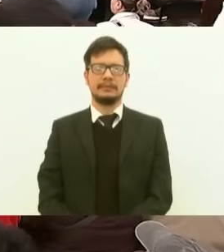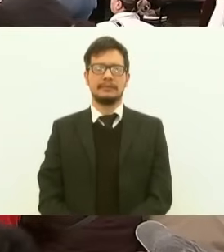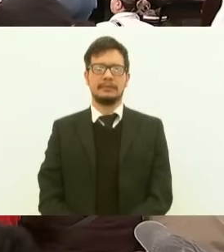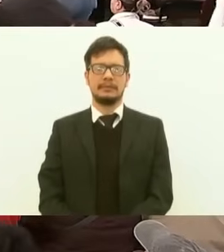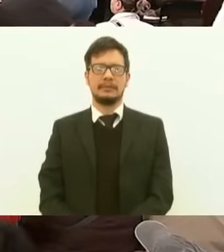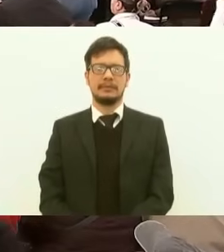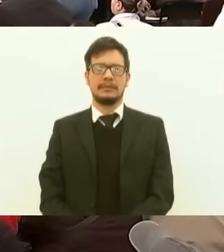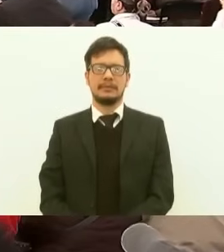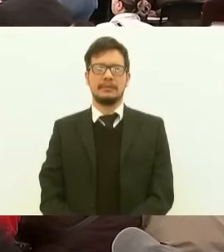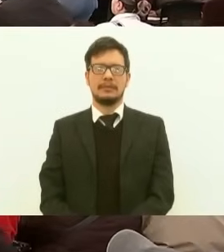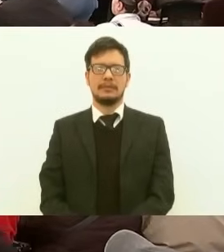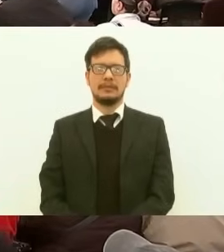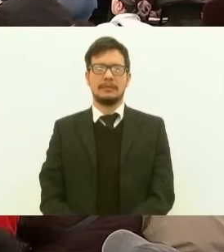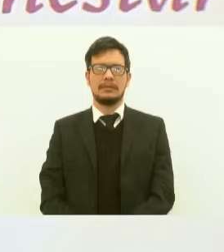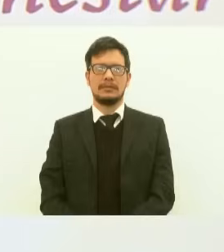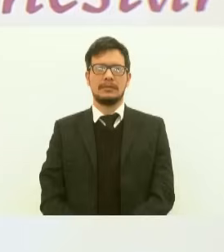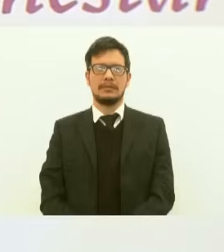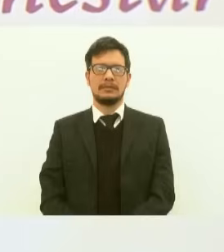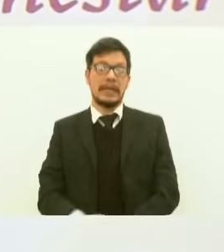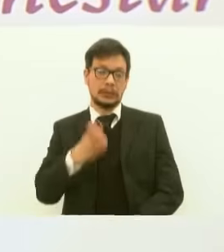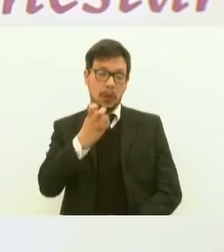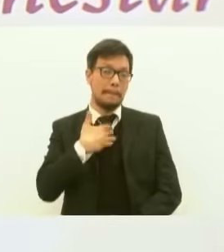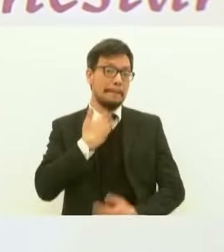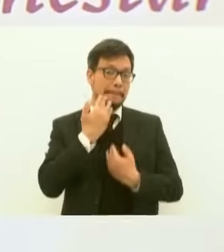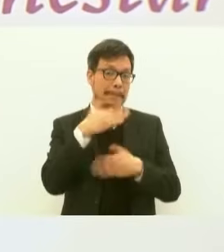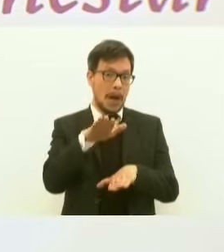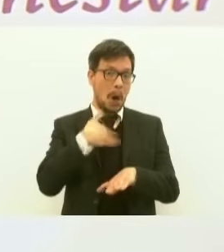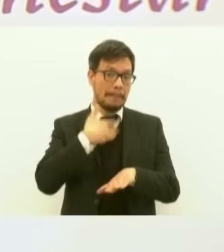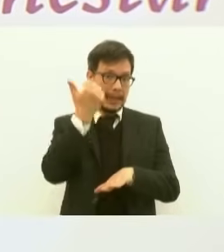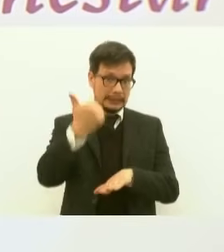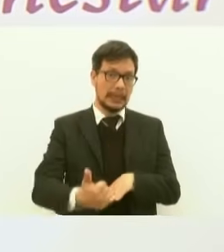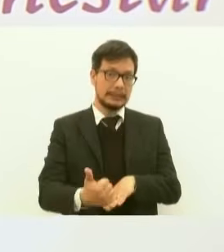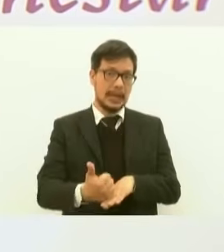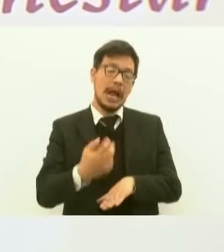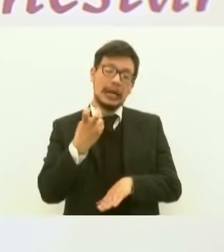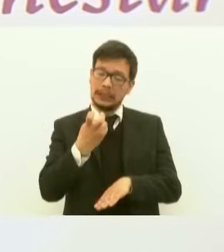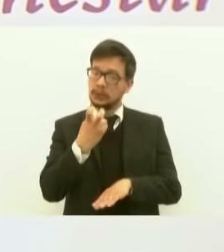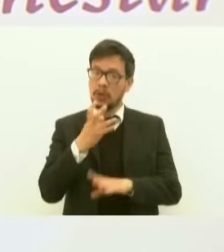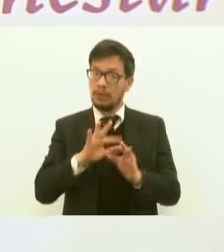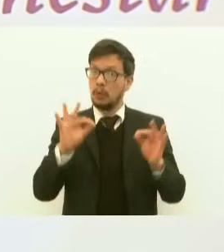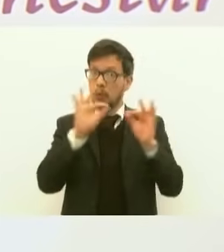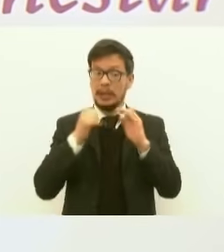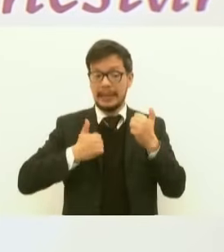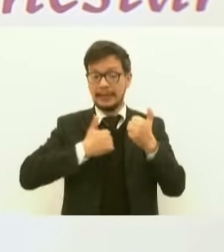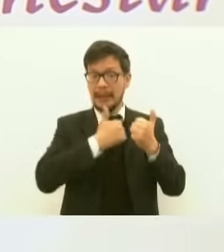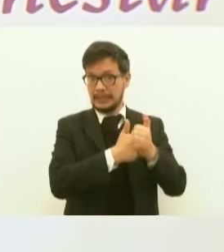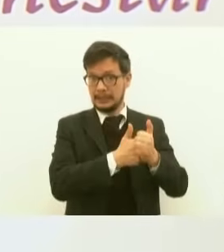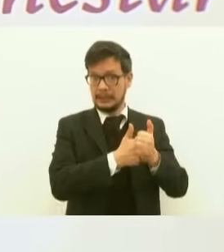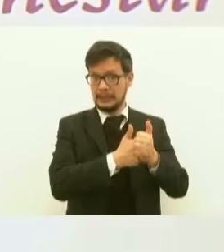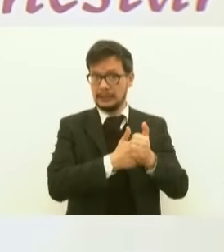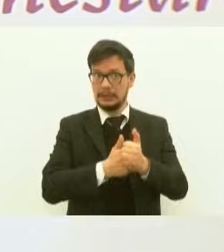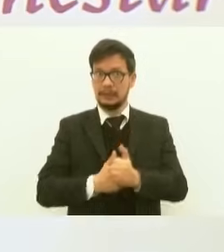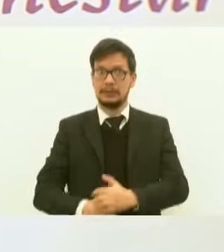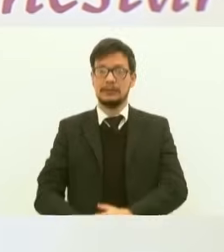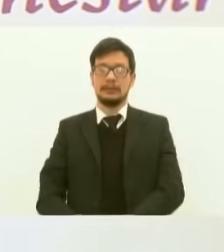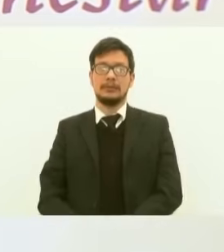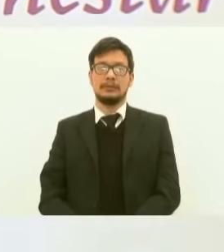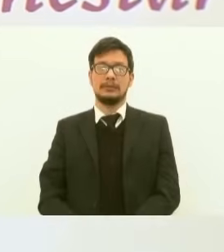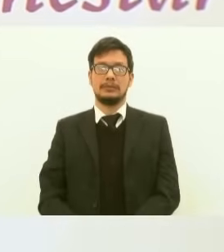Se pudieron tener estos bancos, pues fue un gran avance. Esa es la tarjeta. A ver,